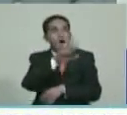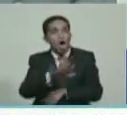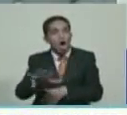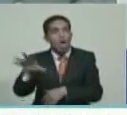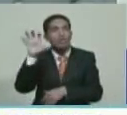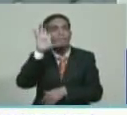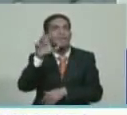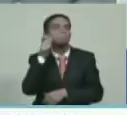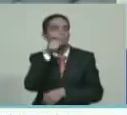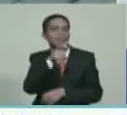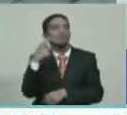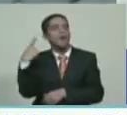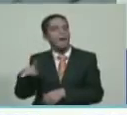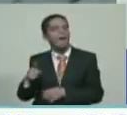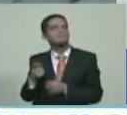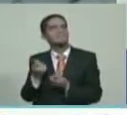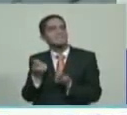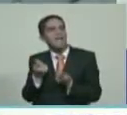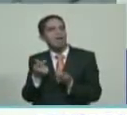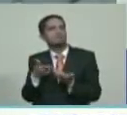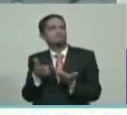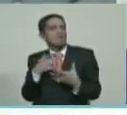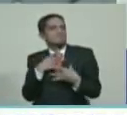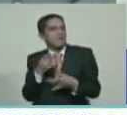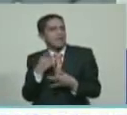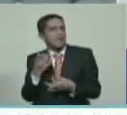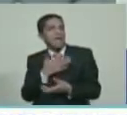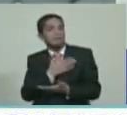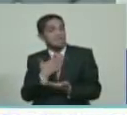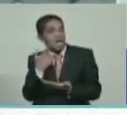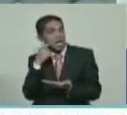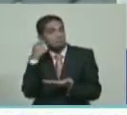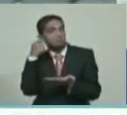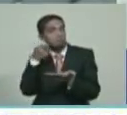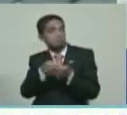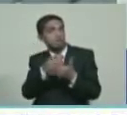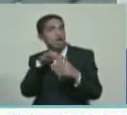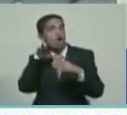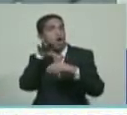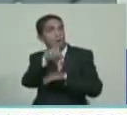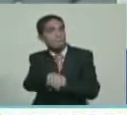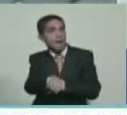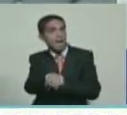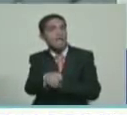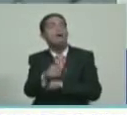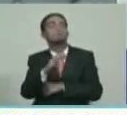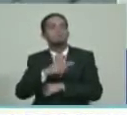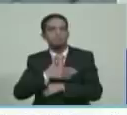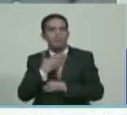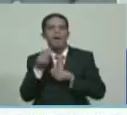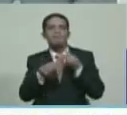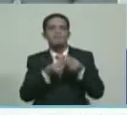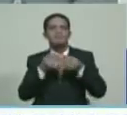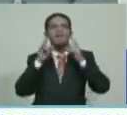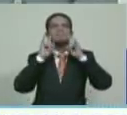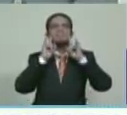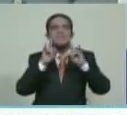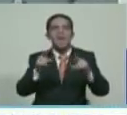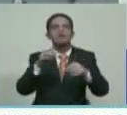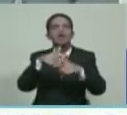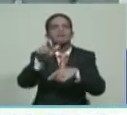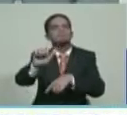los inversionistas y toda persona interesada en adquirir el petró lo podrá ser directamente en la superintendencia